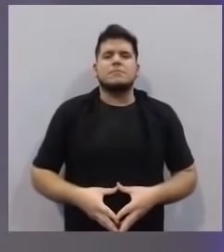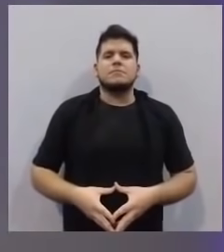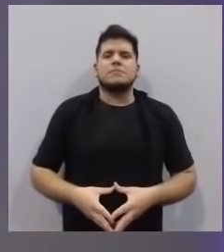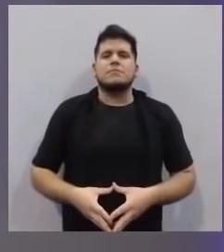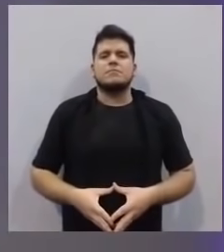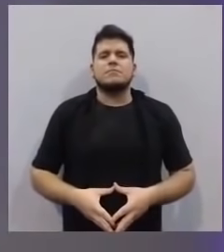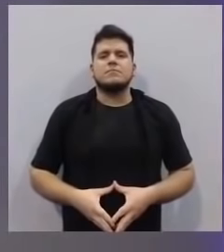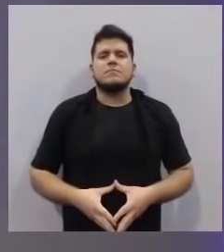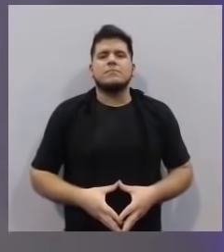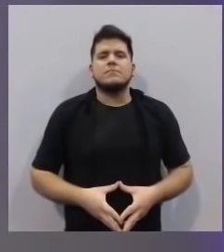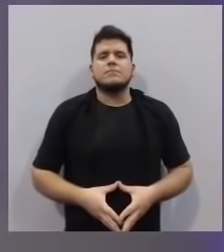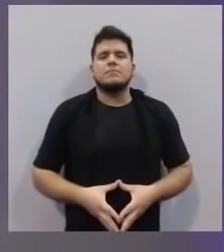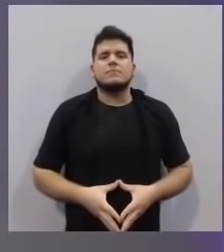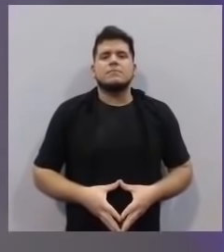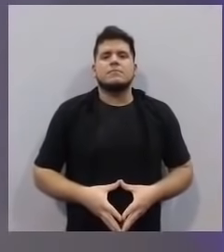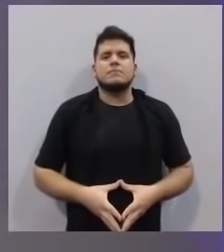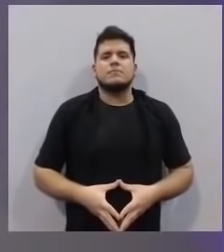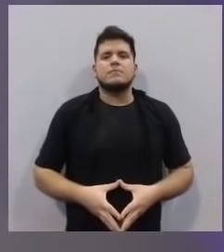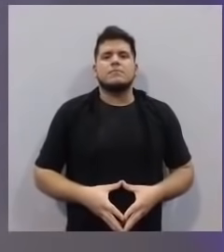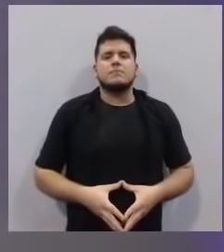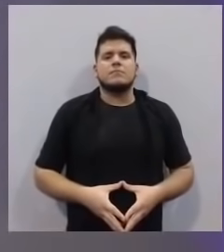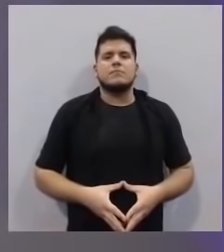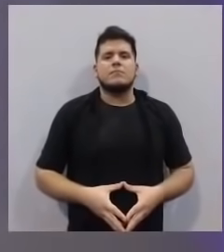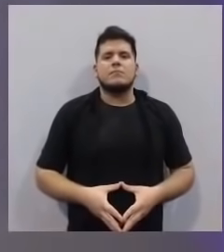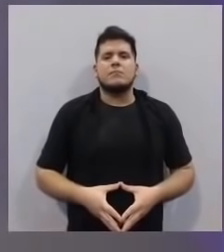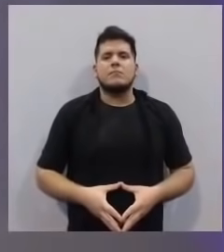y el resentimiento trae bloqueo mental